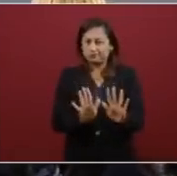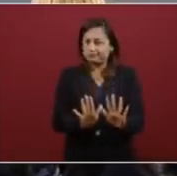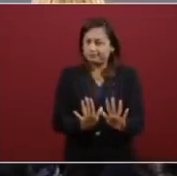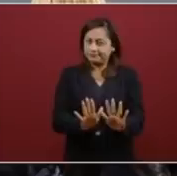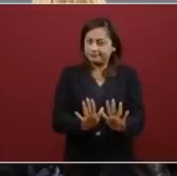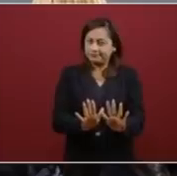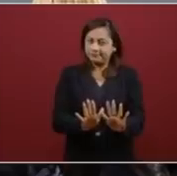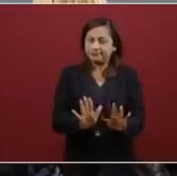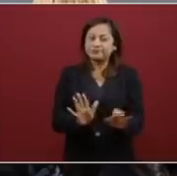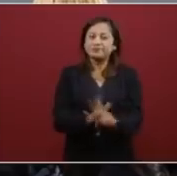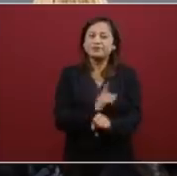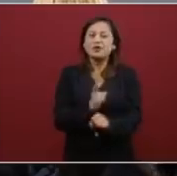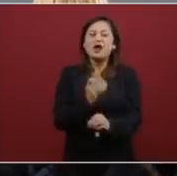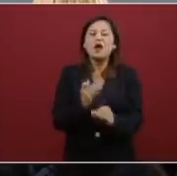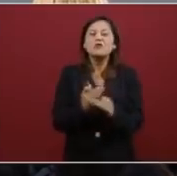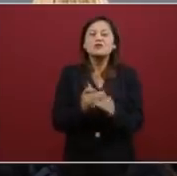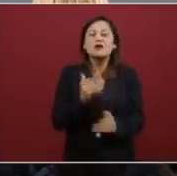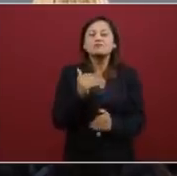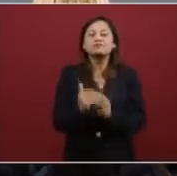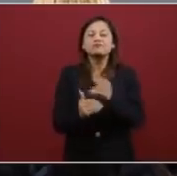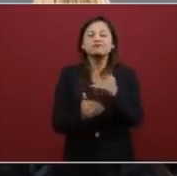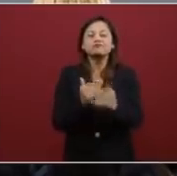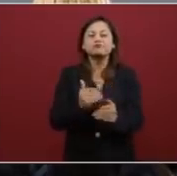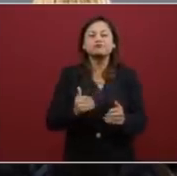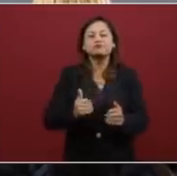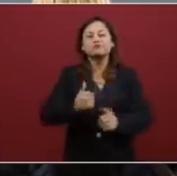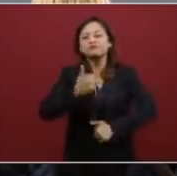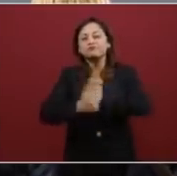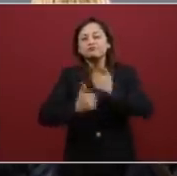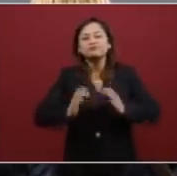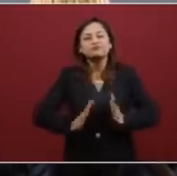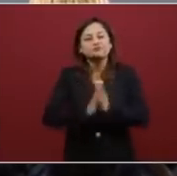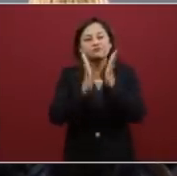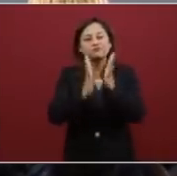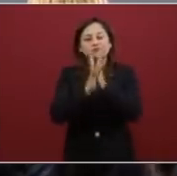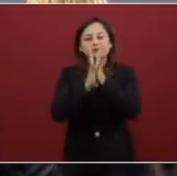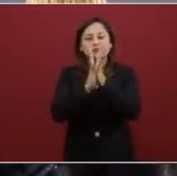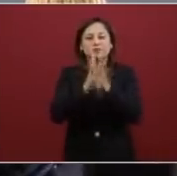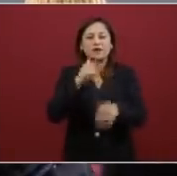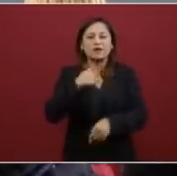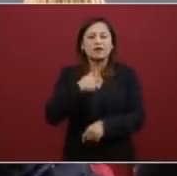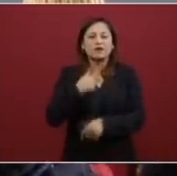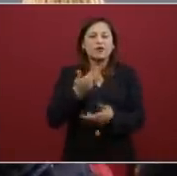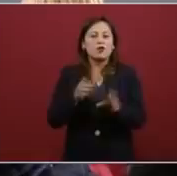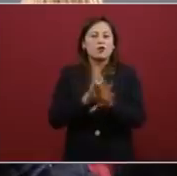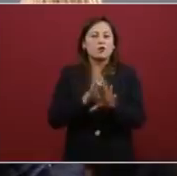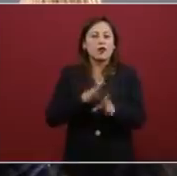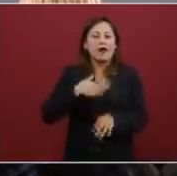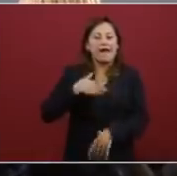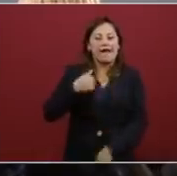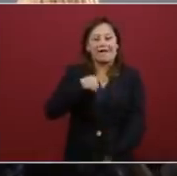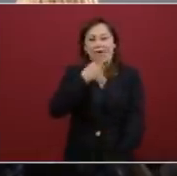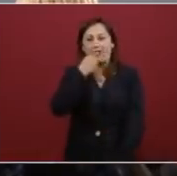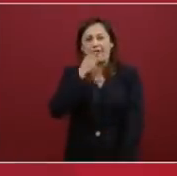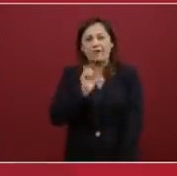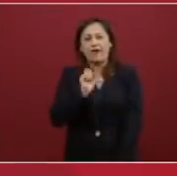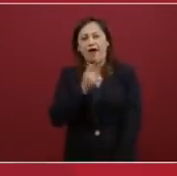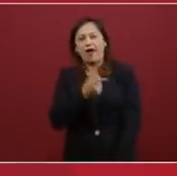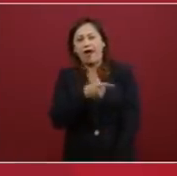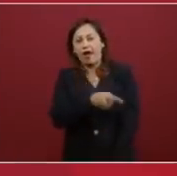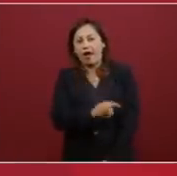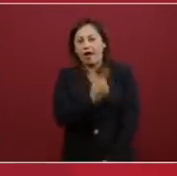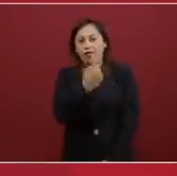se está en el proceso de licitación, no quiero inclinar la balanza a favor de nadie,